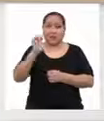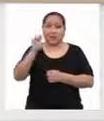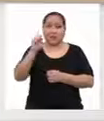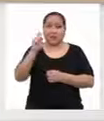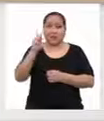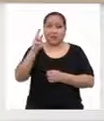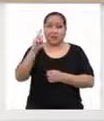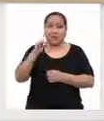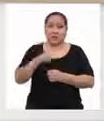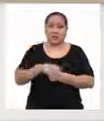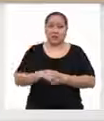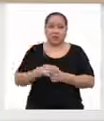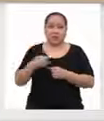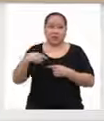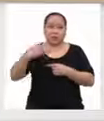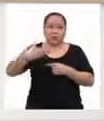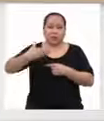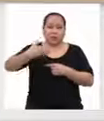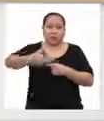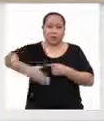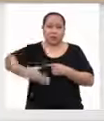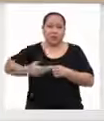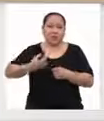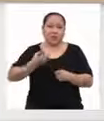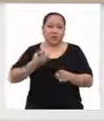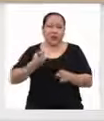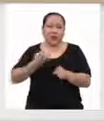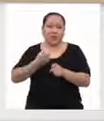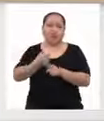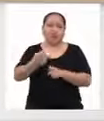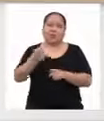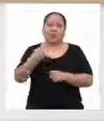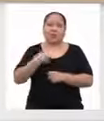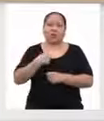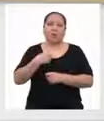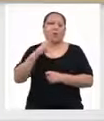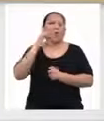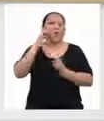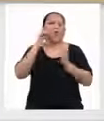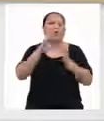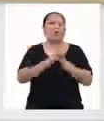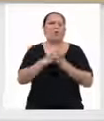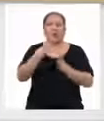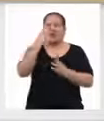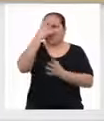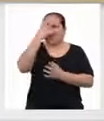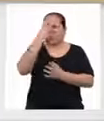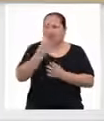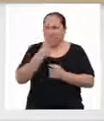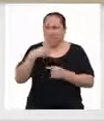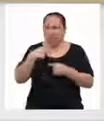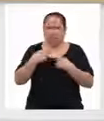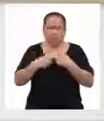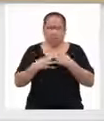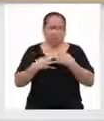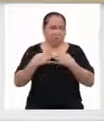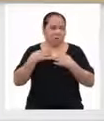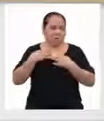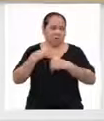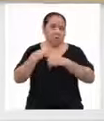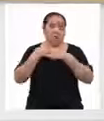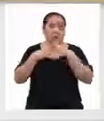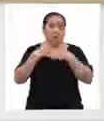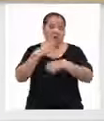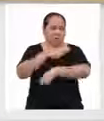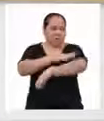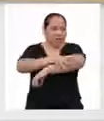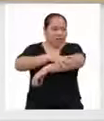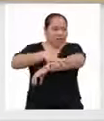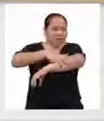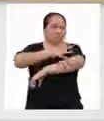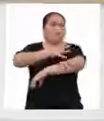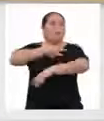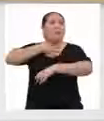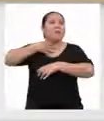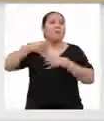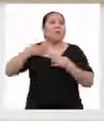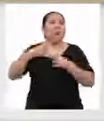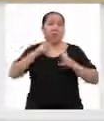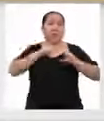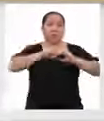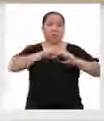puede causar diferentes daños, como enfado constante, problemas en la piel, problemas